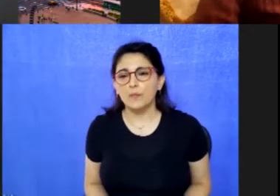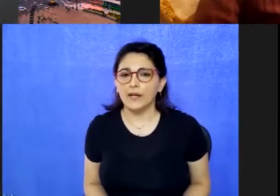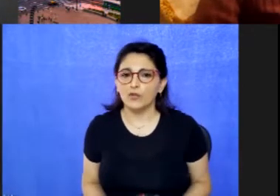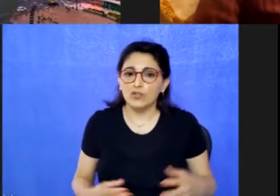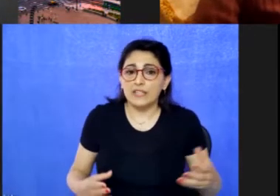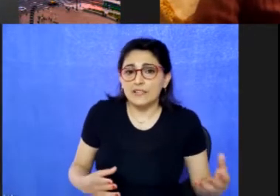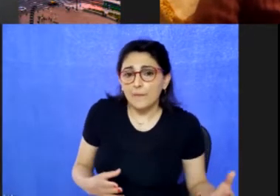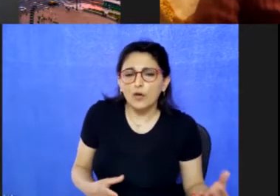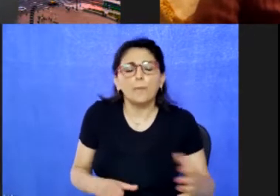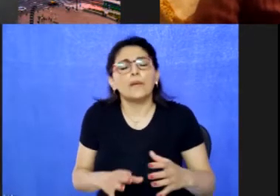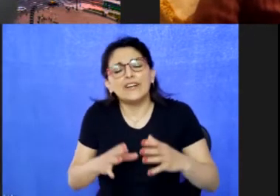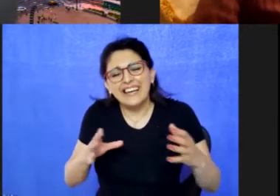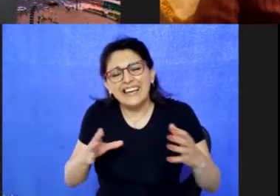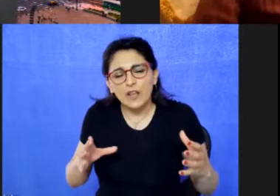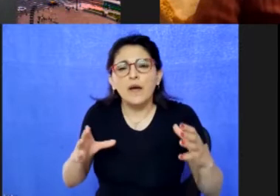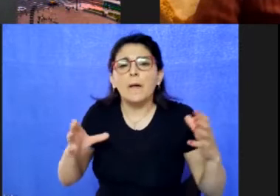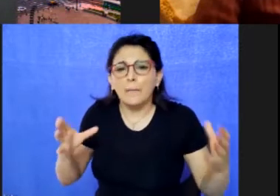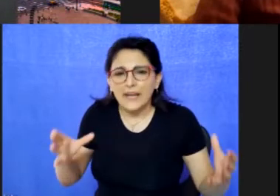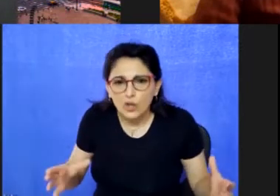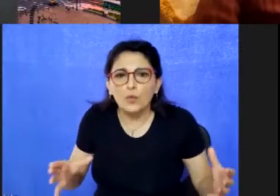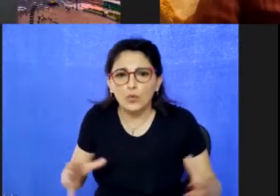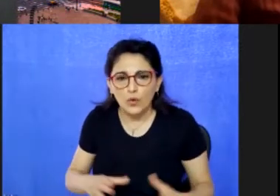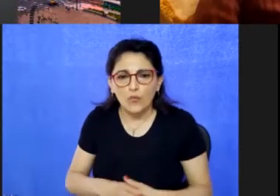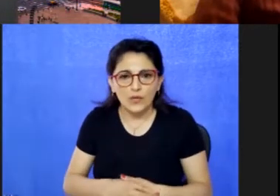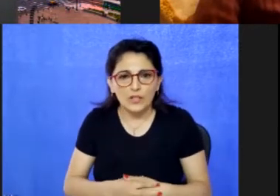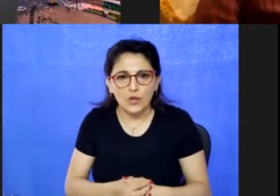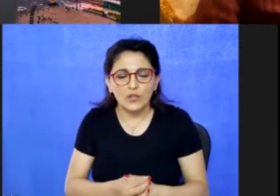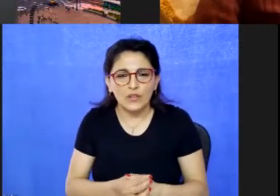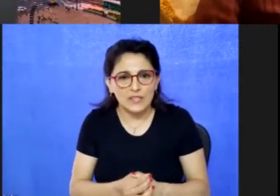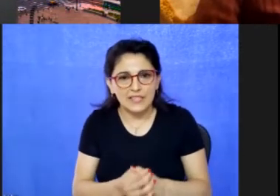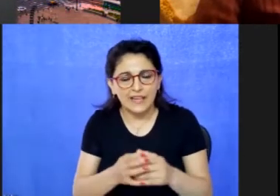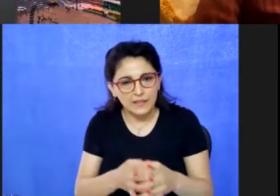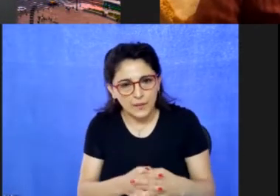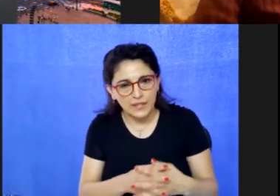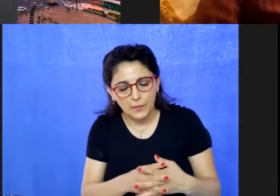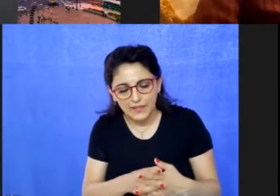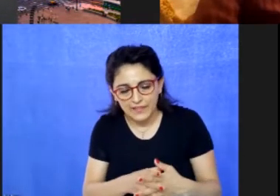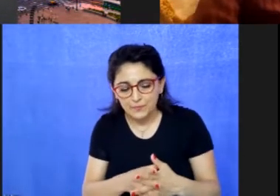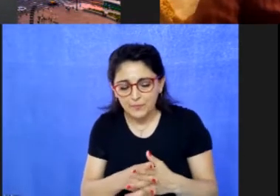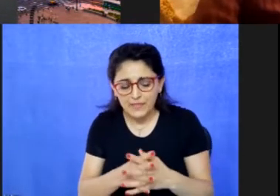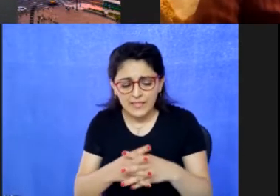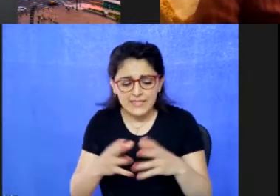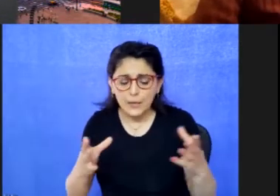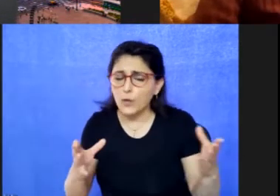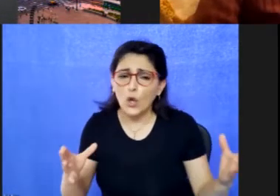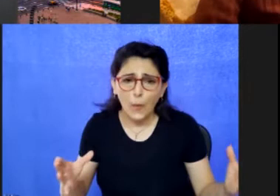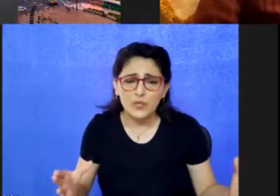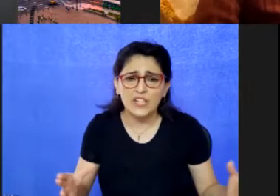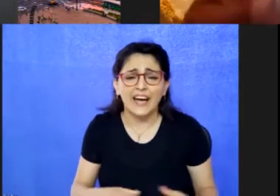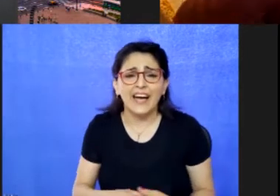algunos y para otros quizá menos, pero en realidad para todo el mundo fue un año difícil este 2020. Así que